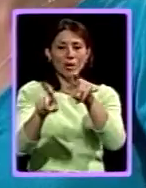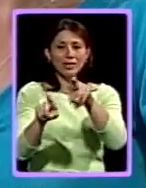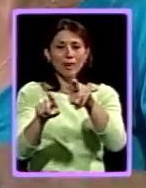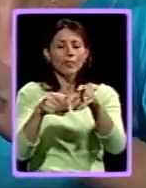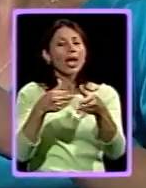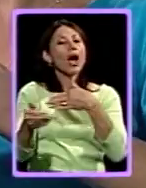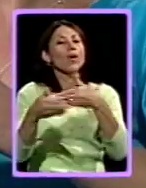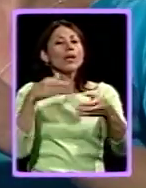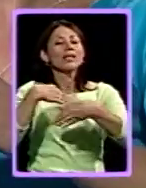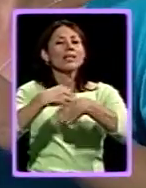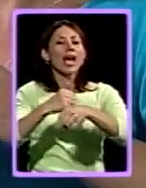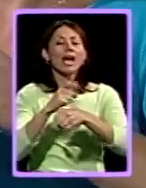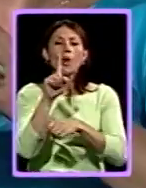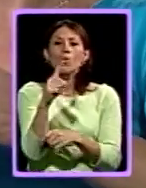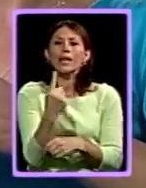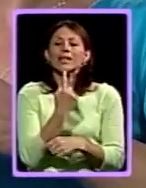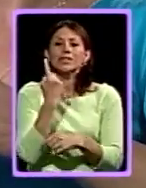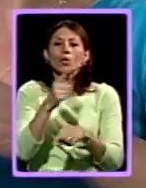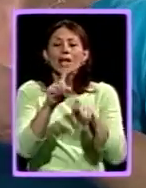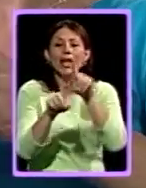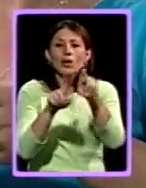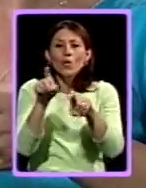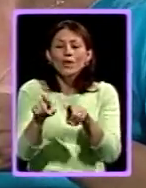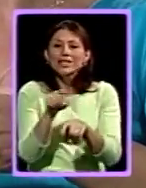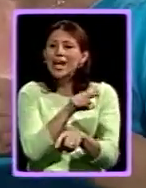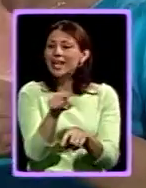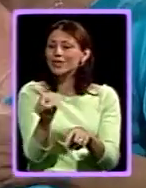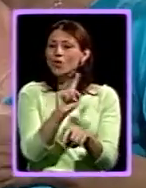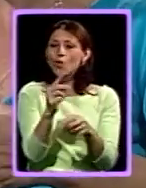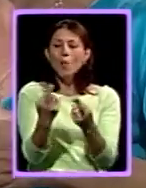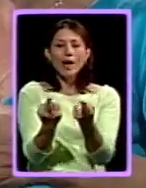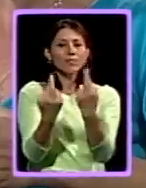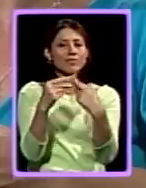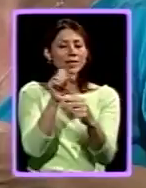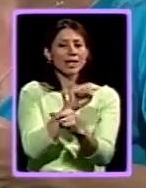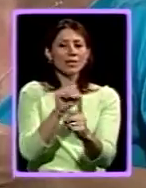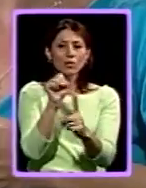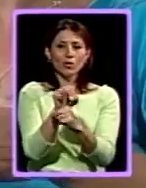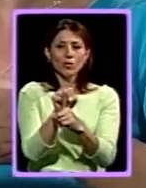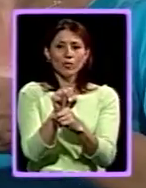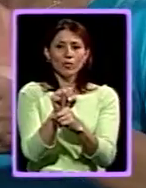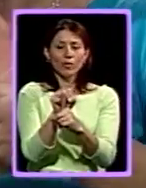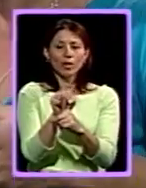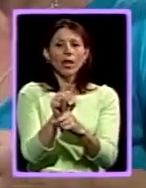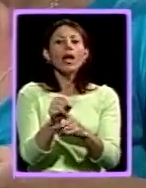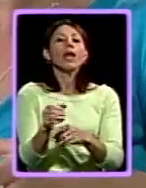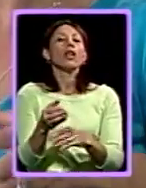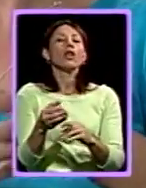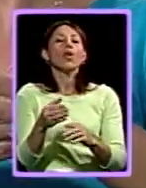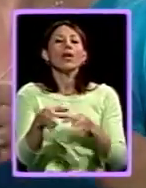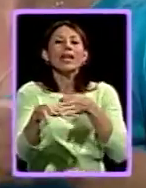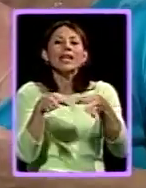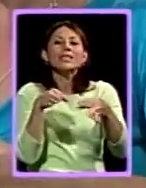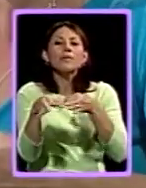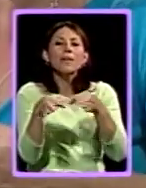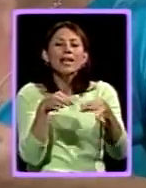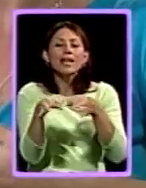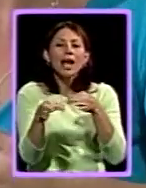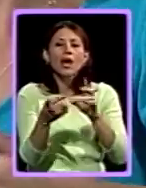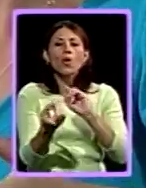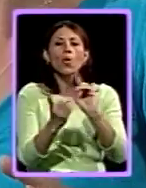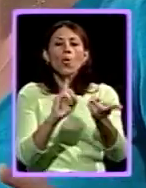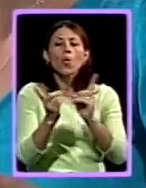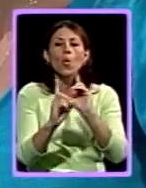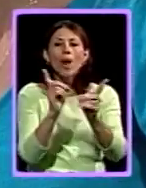realizada, una sola no nos dice realmente la situación. Lo que realmente nos explica a nosotros cuáles son las tendencias, cuál